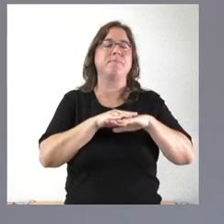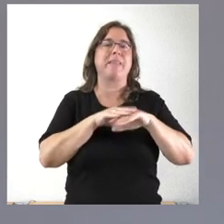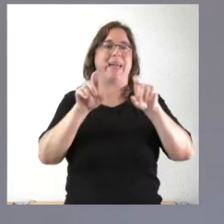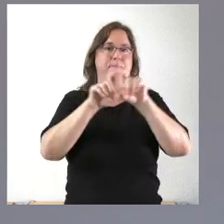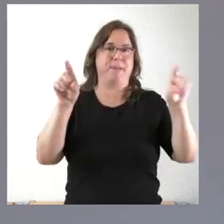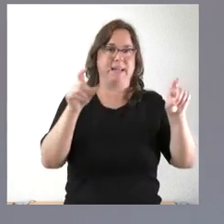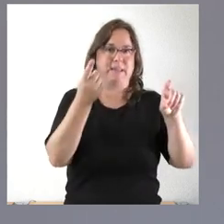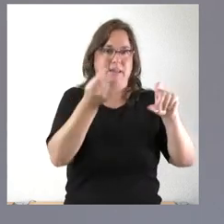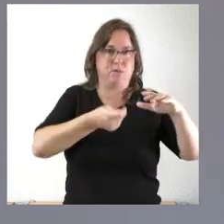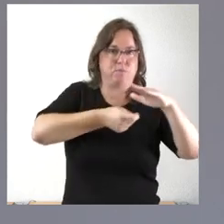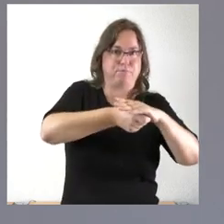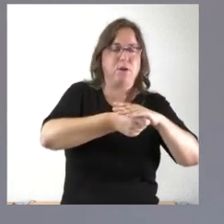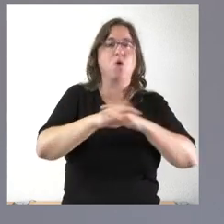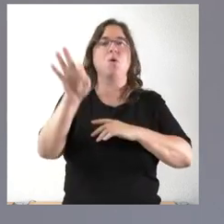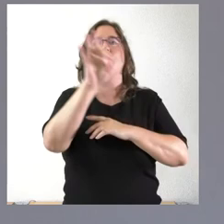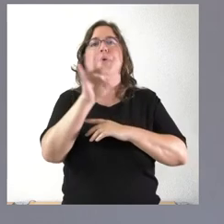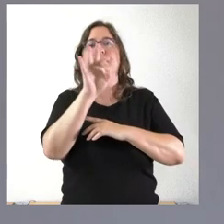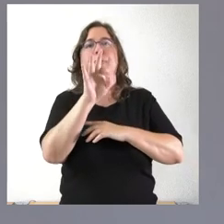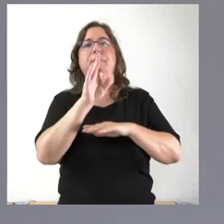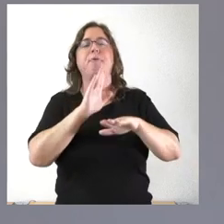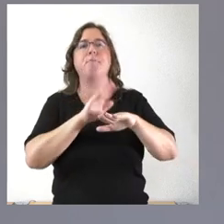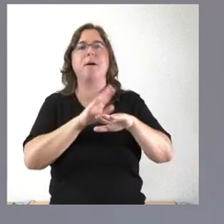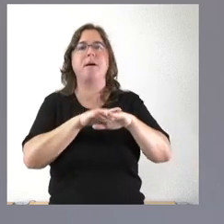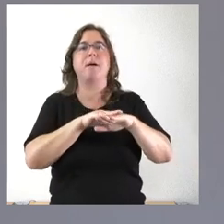empresariales, las inversiones que tienen que ver con la adquisición